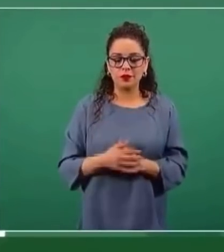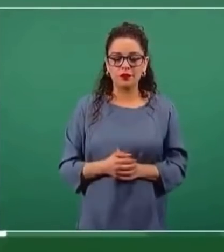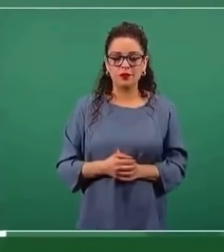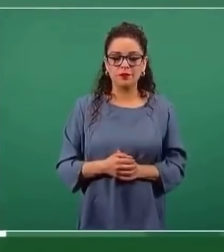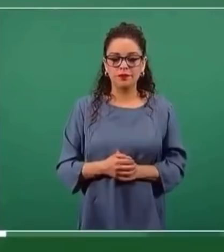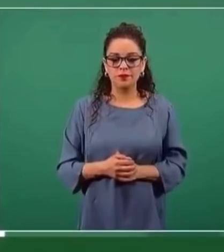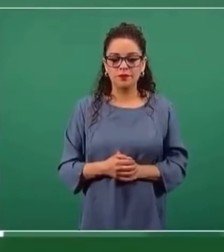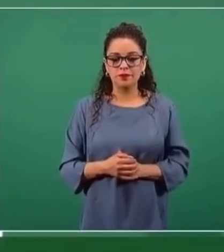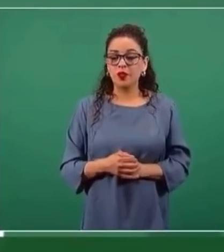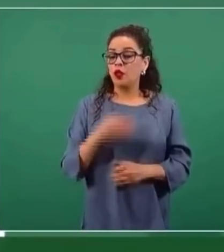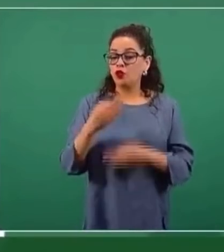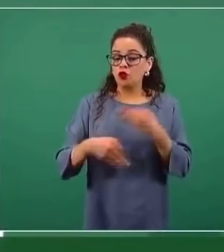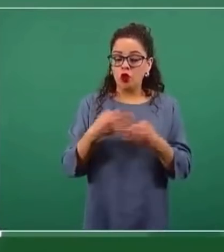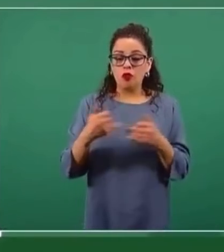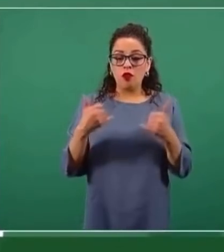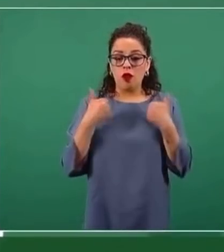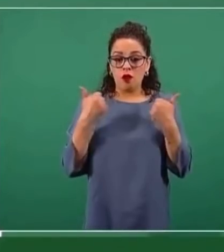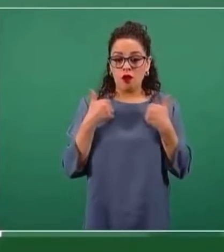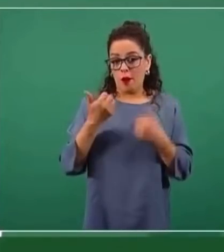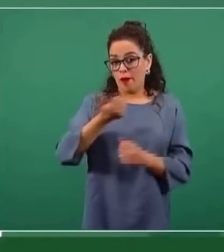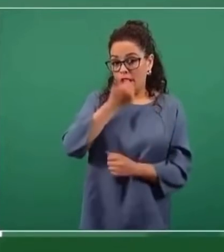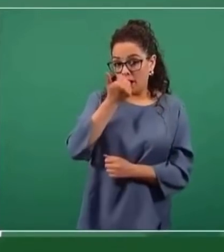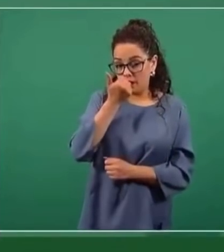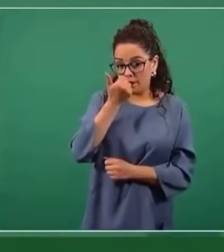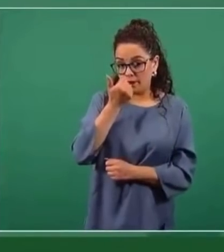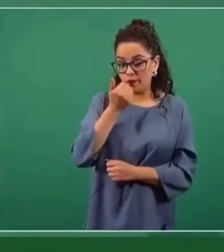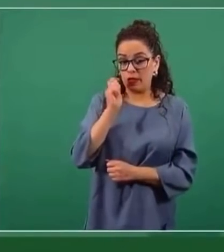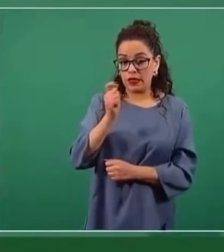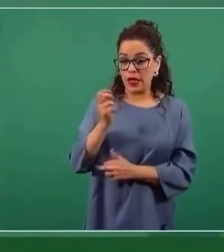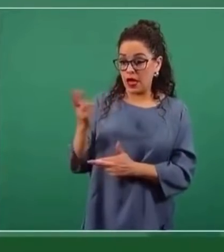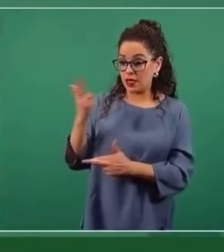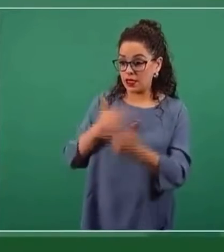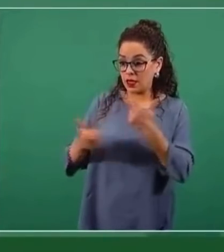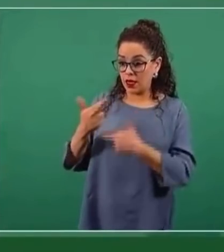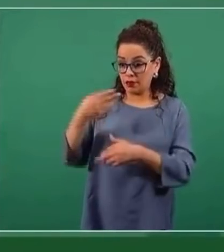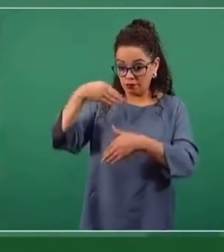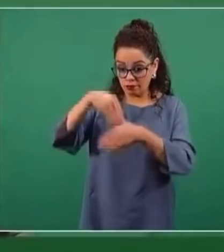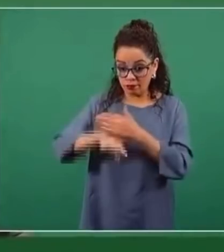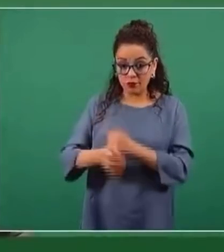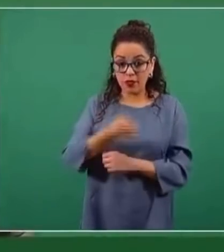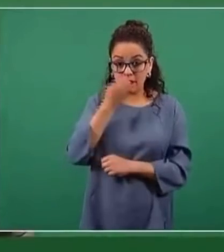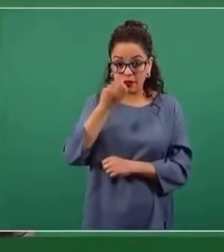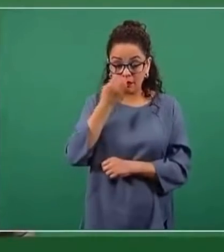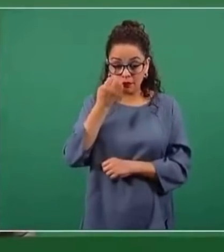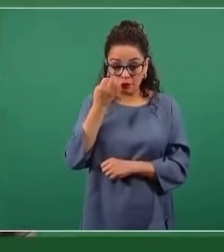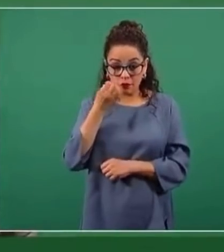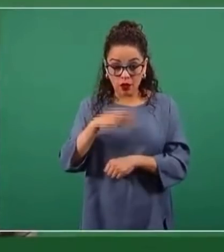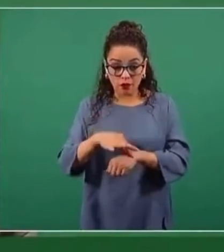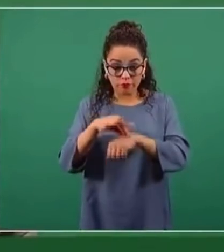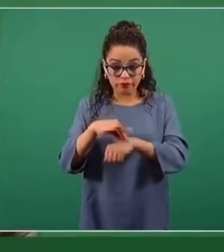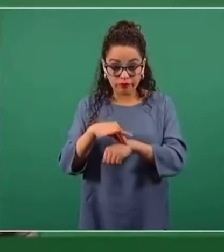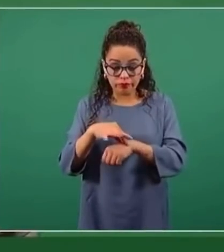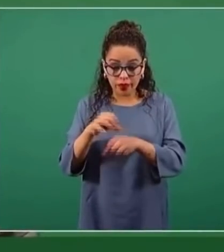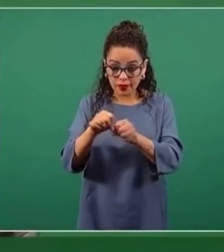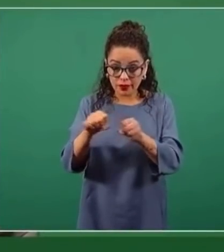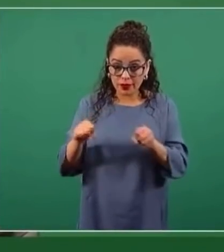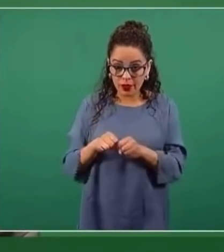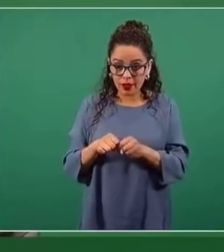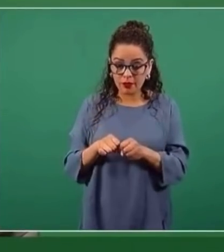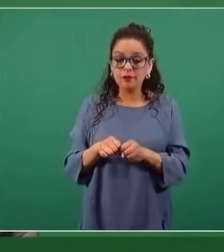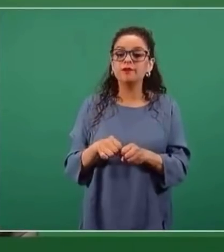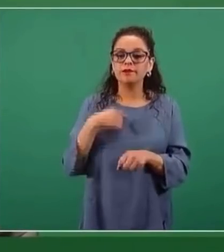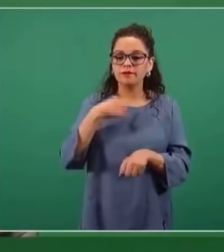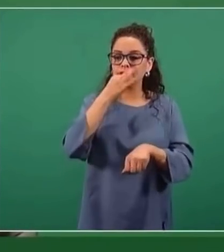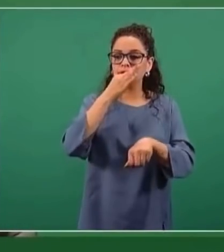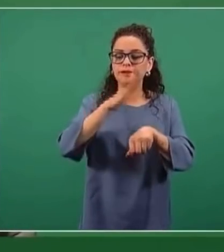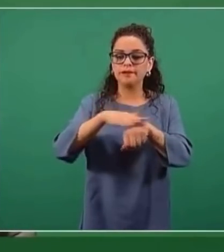los estudiantes o todas las personas que en su momento van a regresar a clases presenciales, pues el llamado es apegarse y